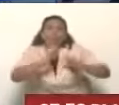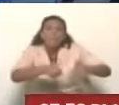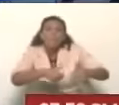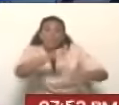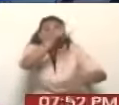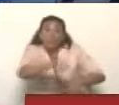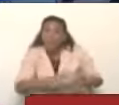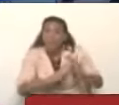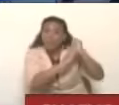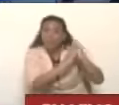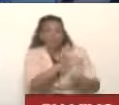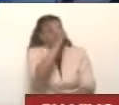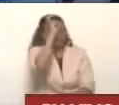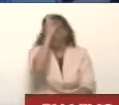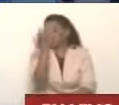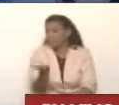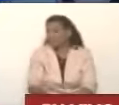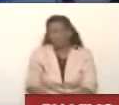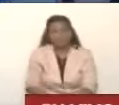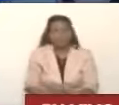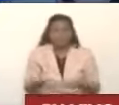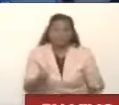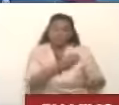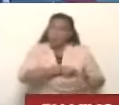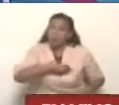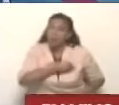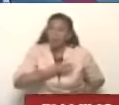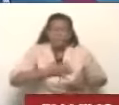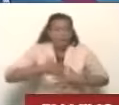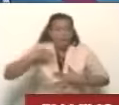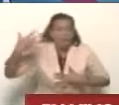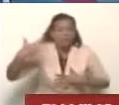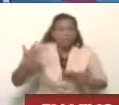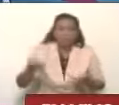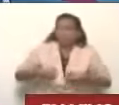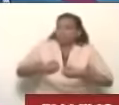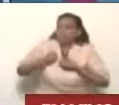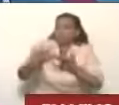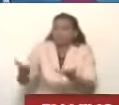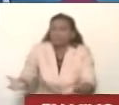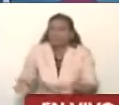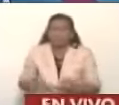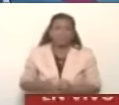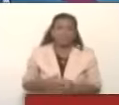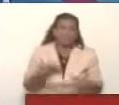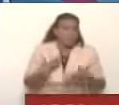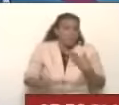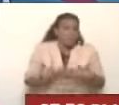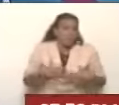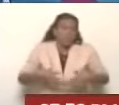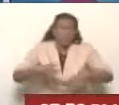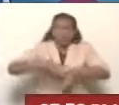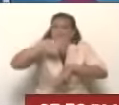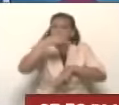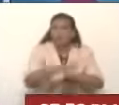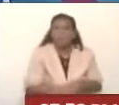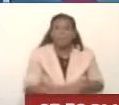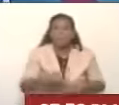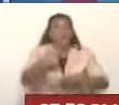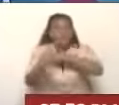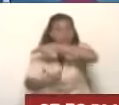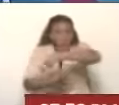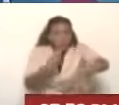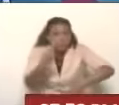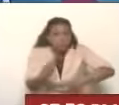traición. Y entregaron su moral, su alma, su espíritu, lo entregaron todo. Pero para que la revolución